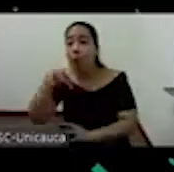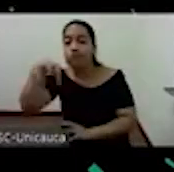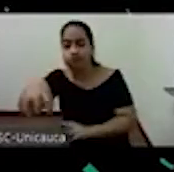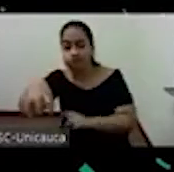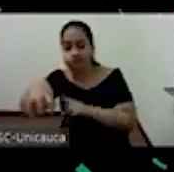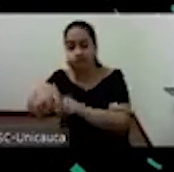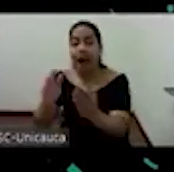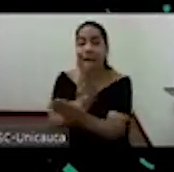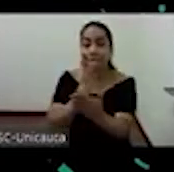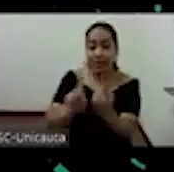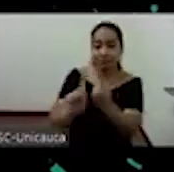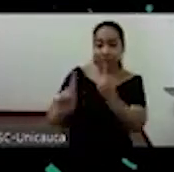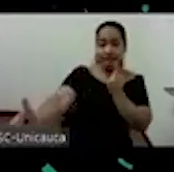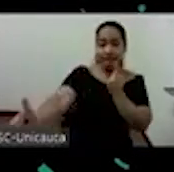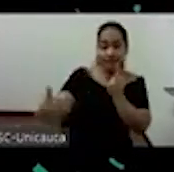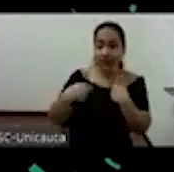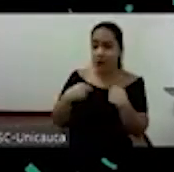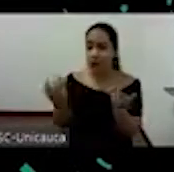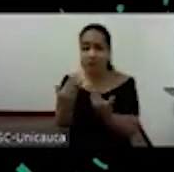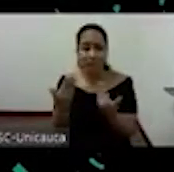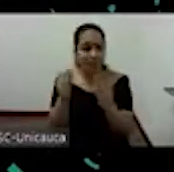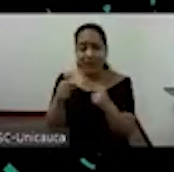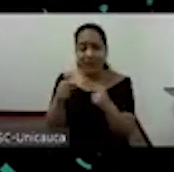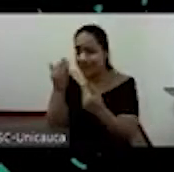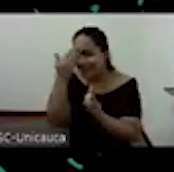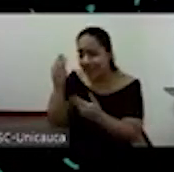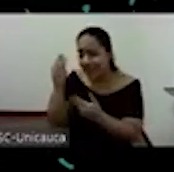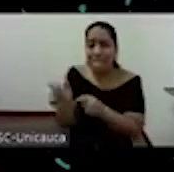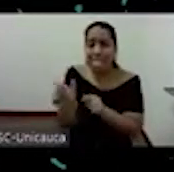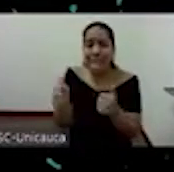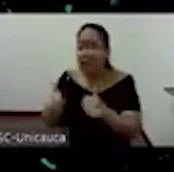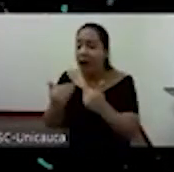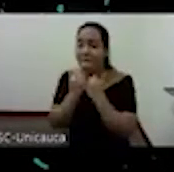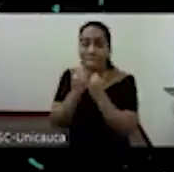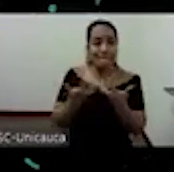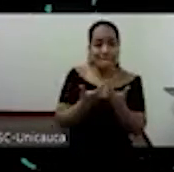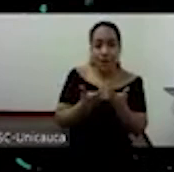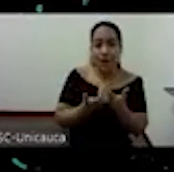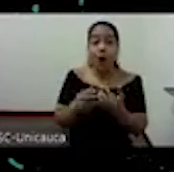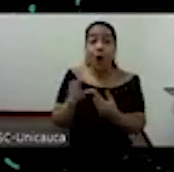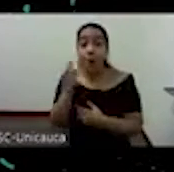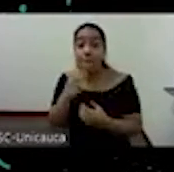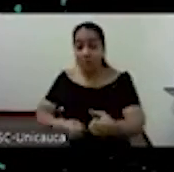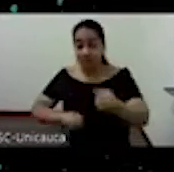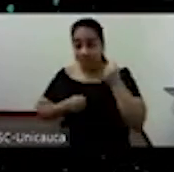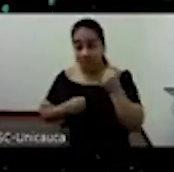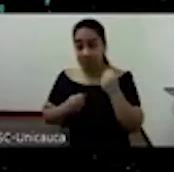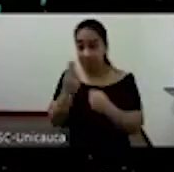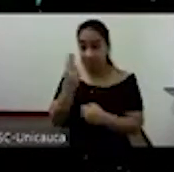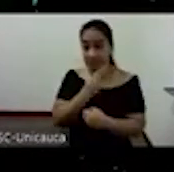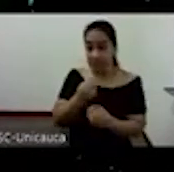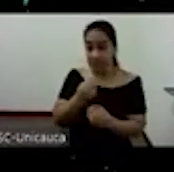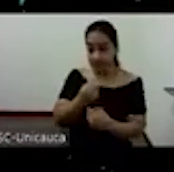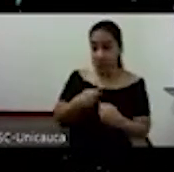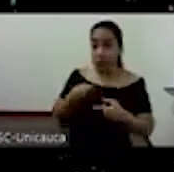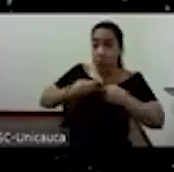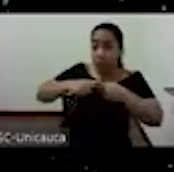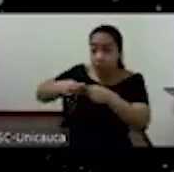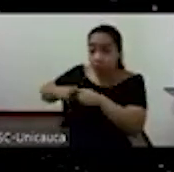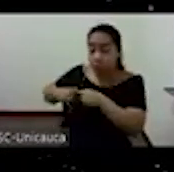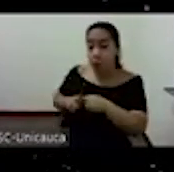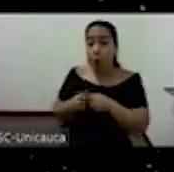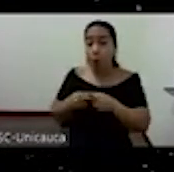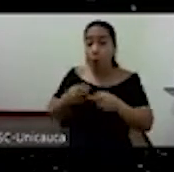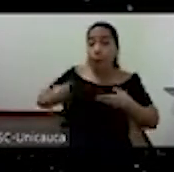concentración y ella no sabía nada de él. Un soldado le prometió que si ella le tejía un macún, es decir,